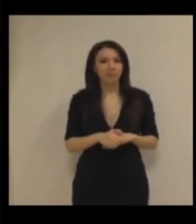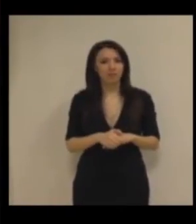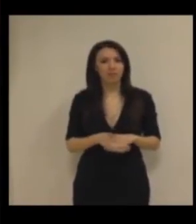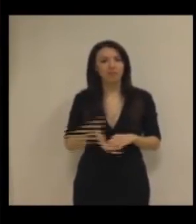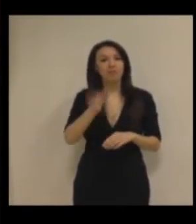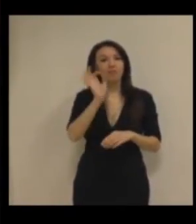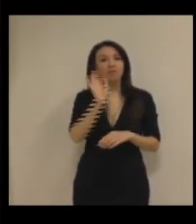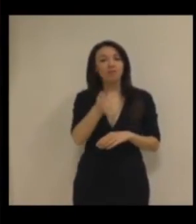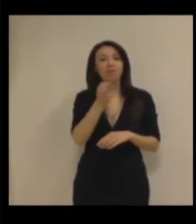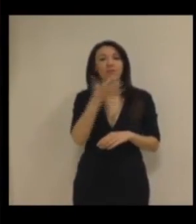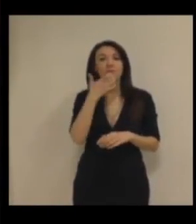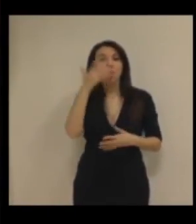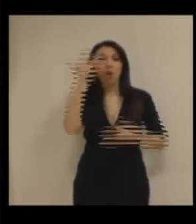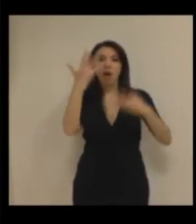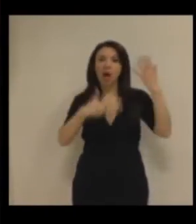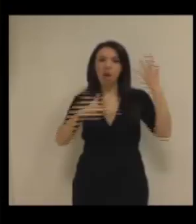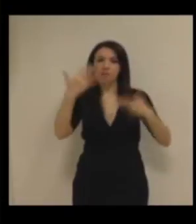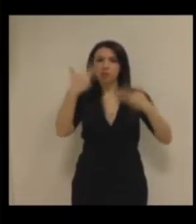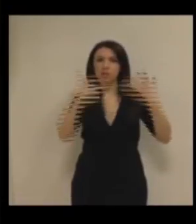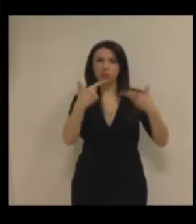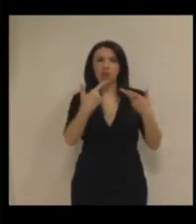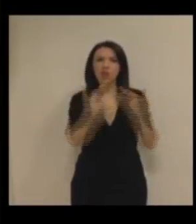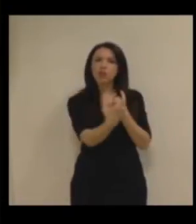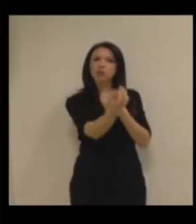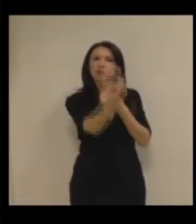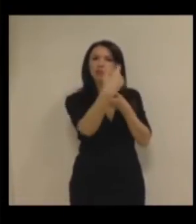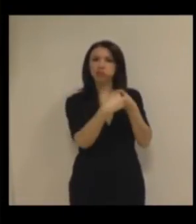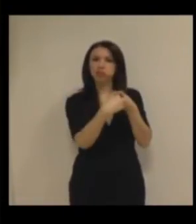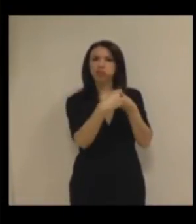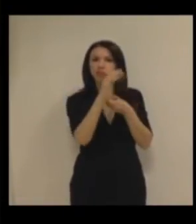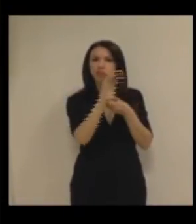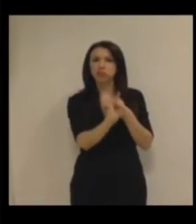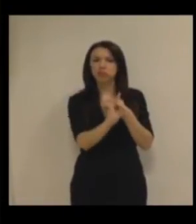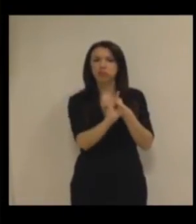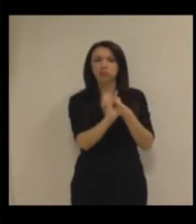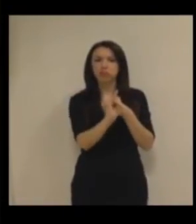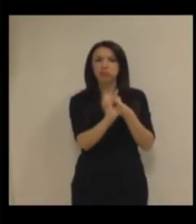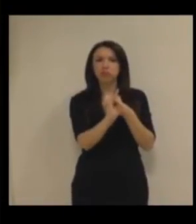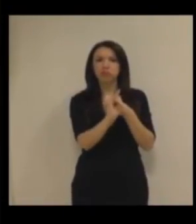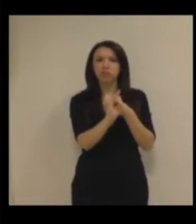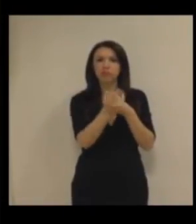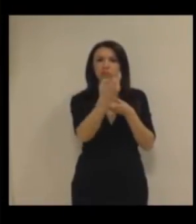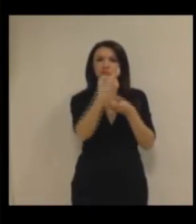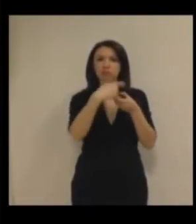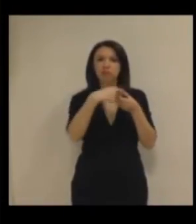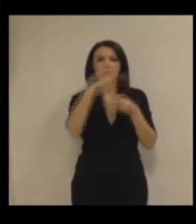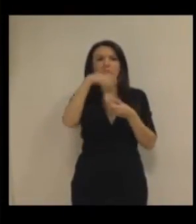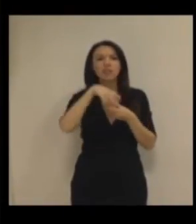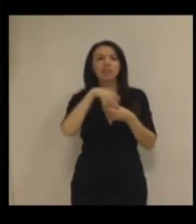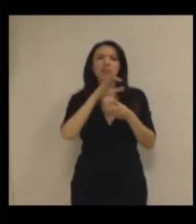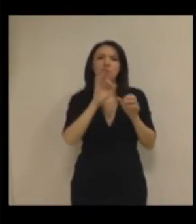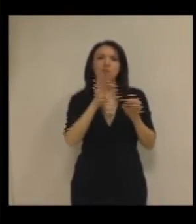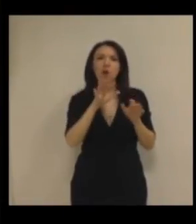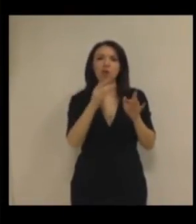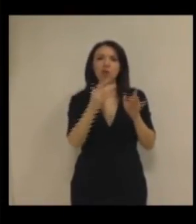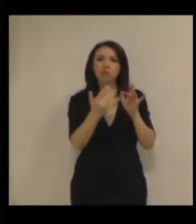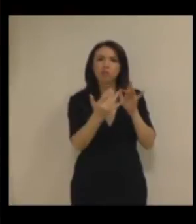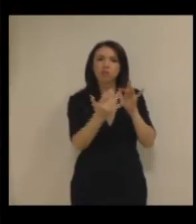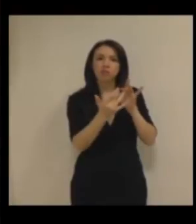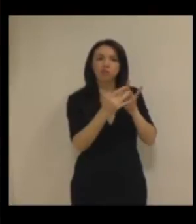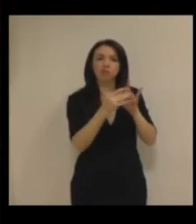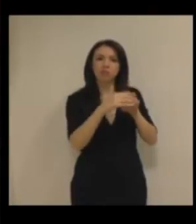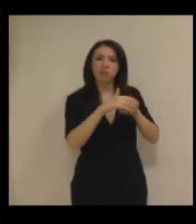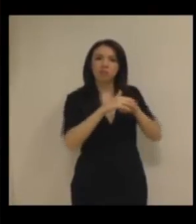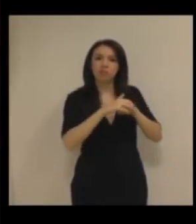por ejemplo, con las administraciones se han involucrado y han tenido como una afinidad importante